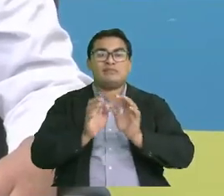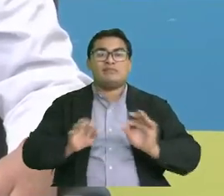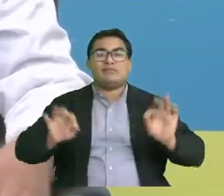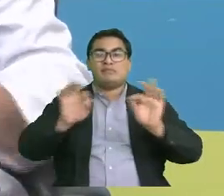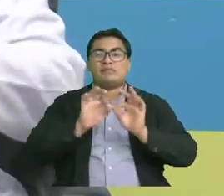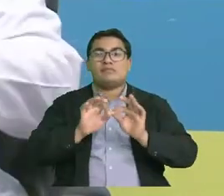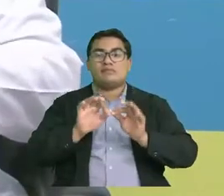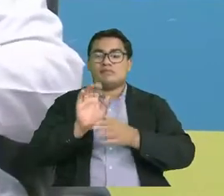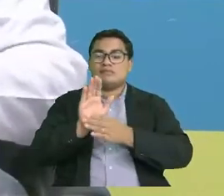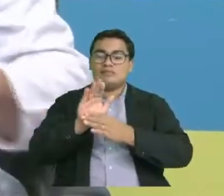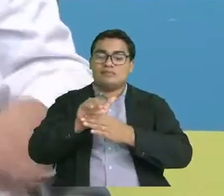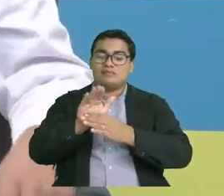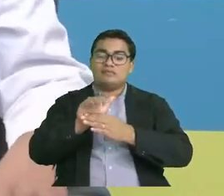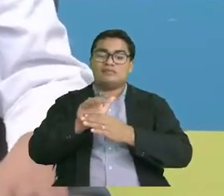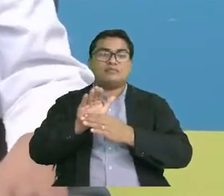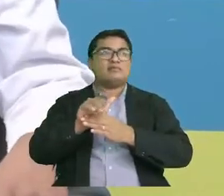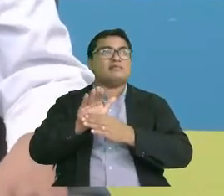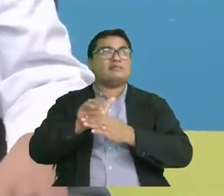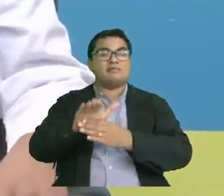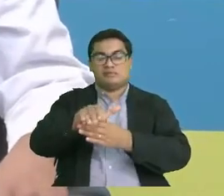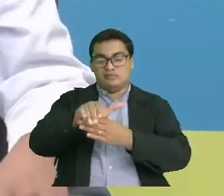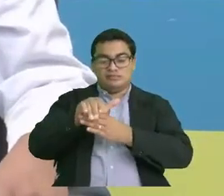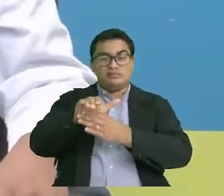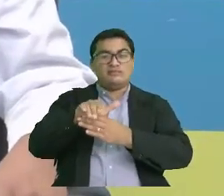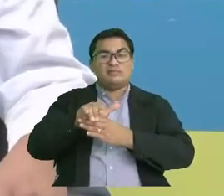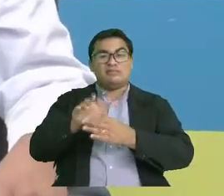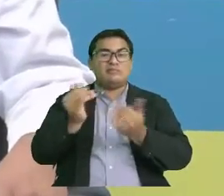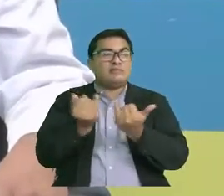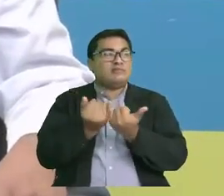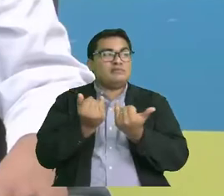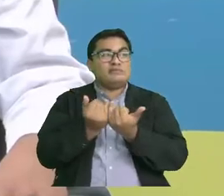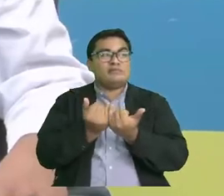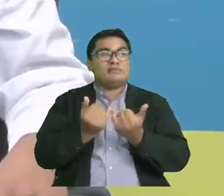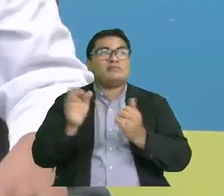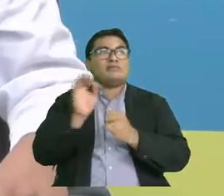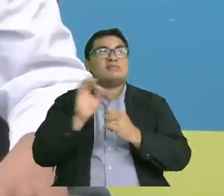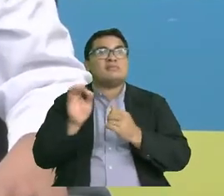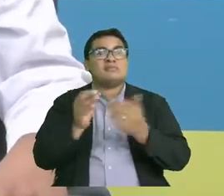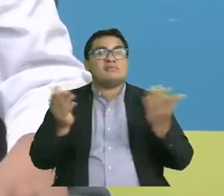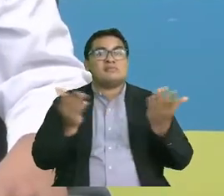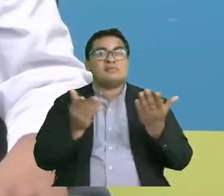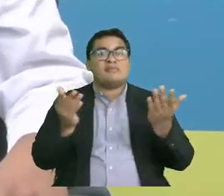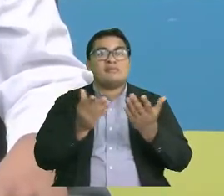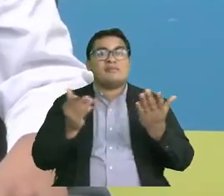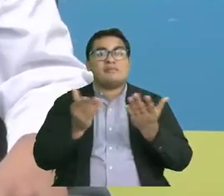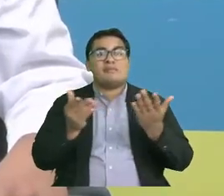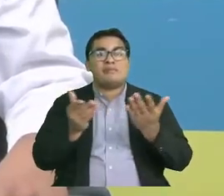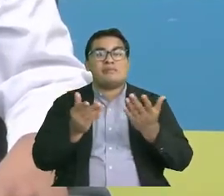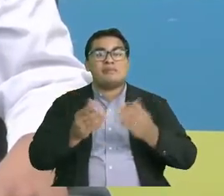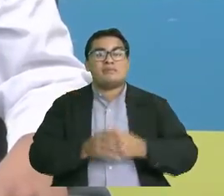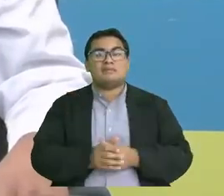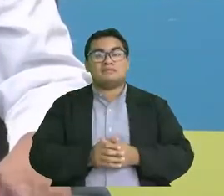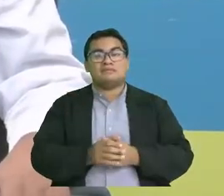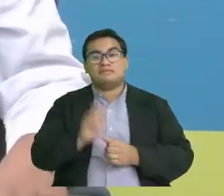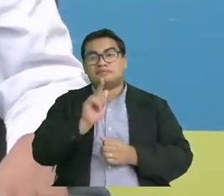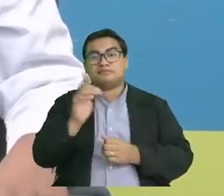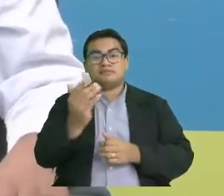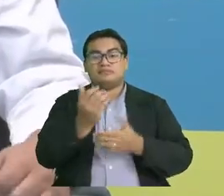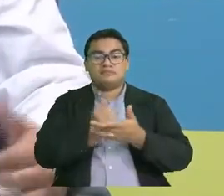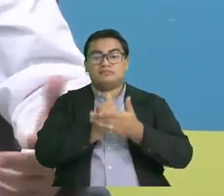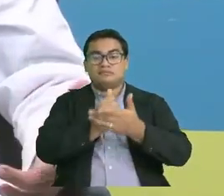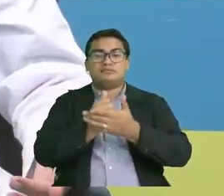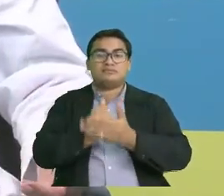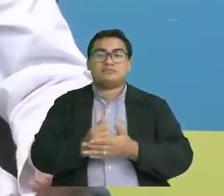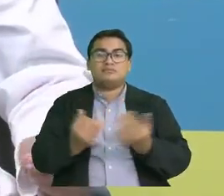la musculatura de los interóseos. Sí, porque cerrar los dedos. Sí, correcto. Y le estás dando forma. Y los flexores de los dedos. La flexión al dedo. Todo eso ayuda,